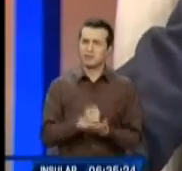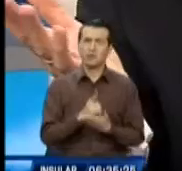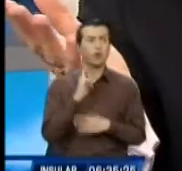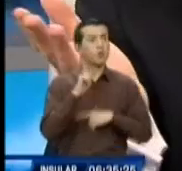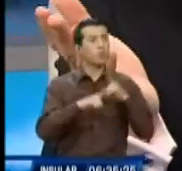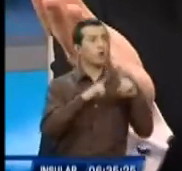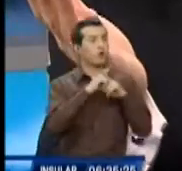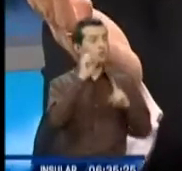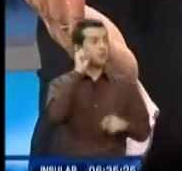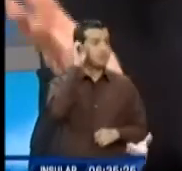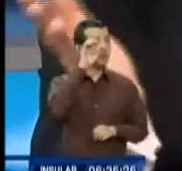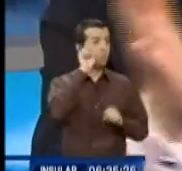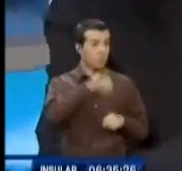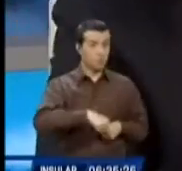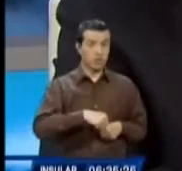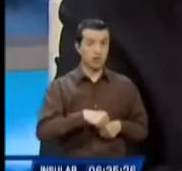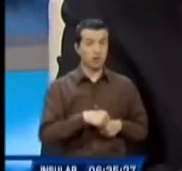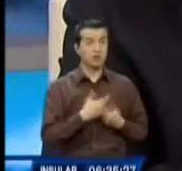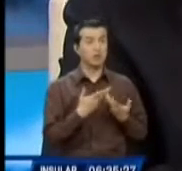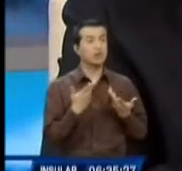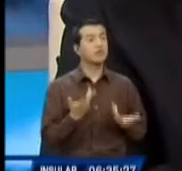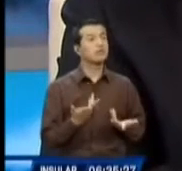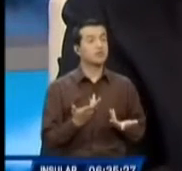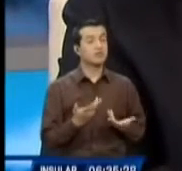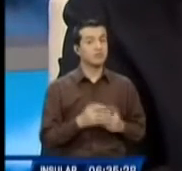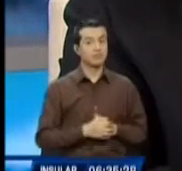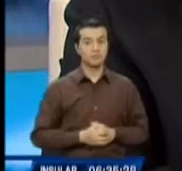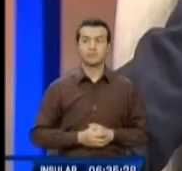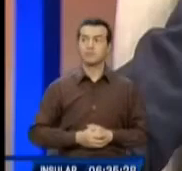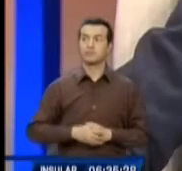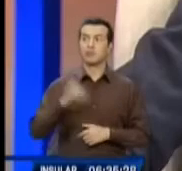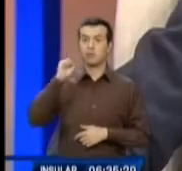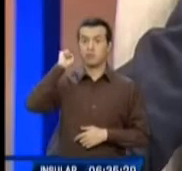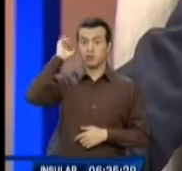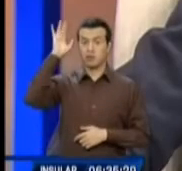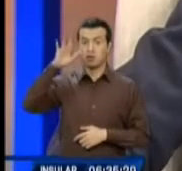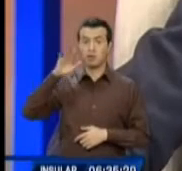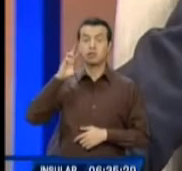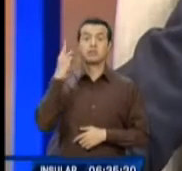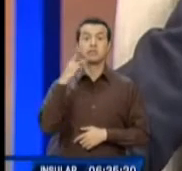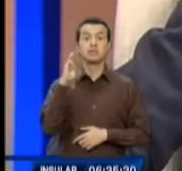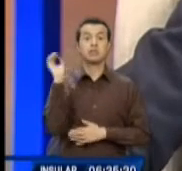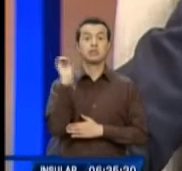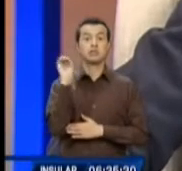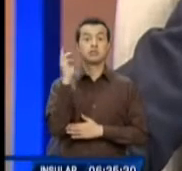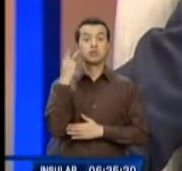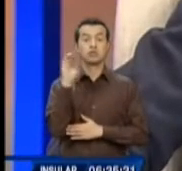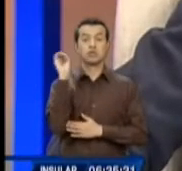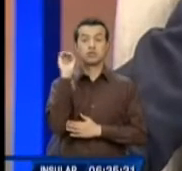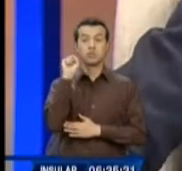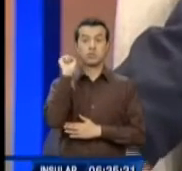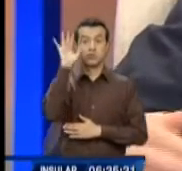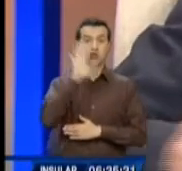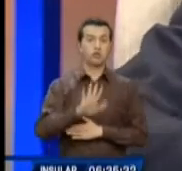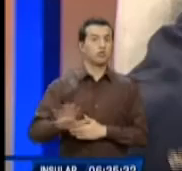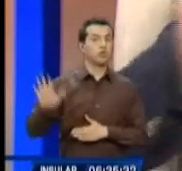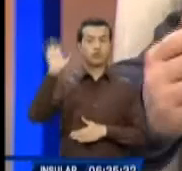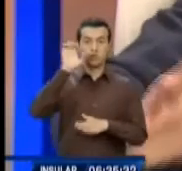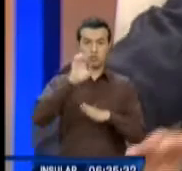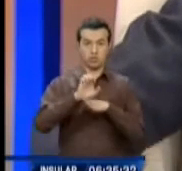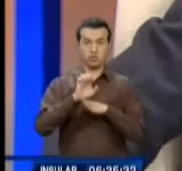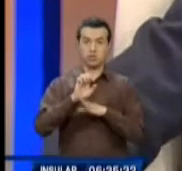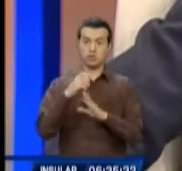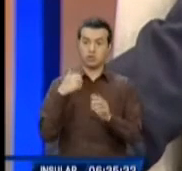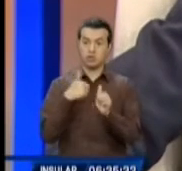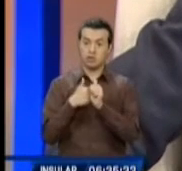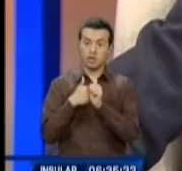público puede tener acceso fácil a esta película? Bien, la película se estrena el 16 de octubre en salas de cine a nivel nacional. Cerca. Estamos